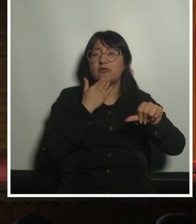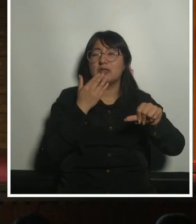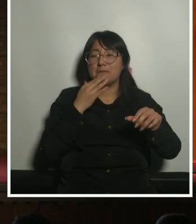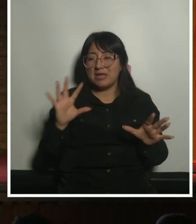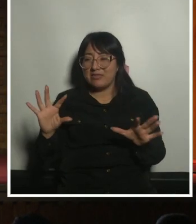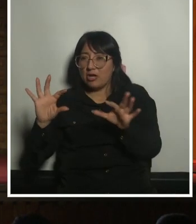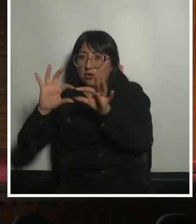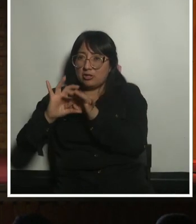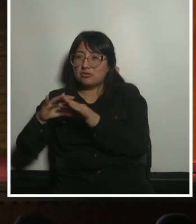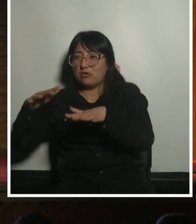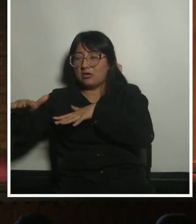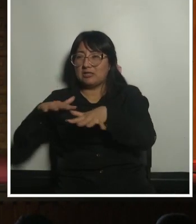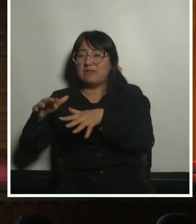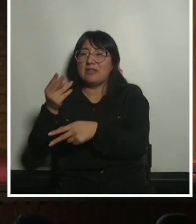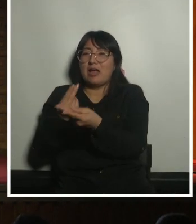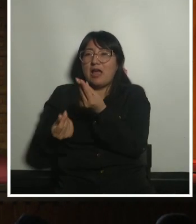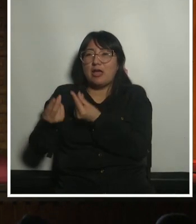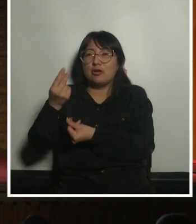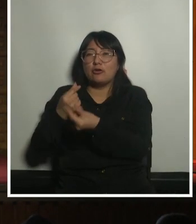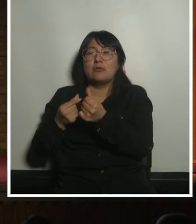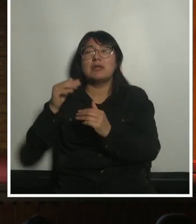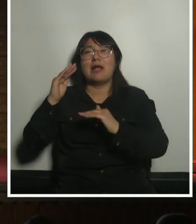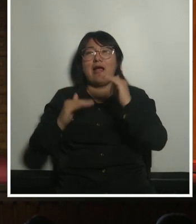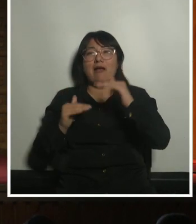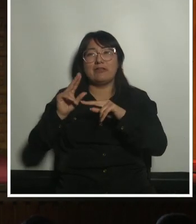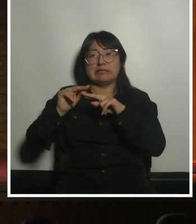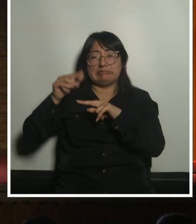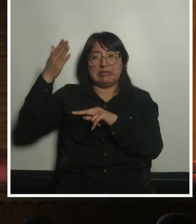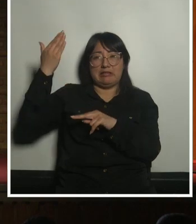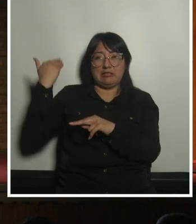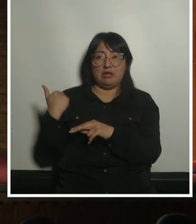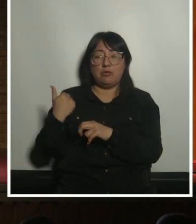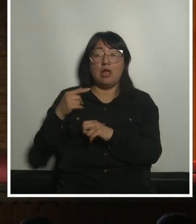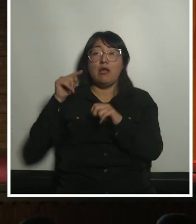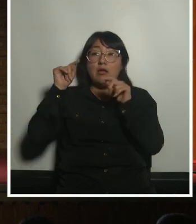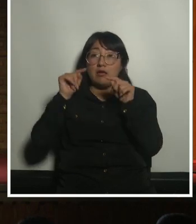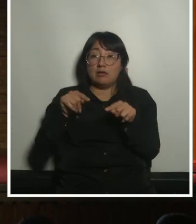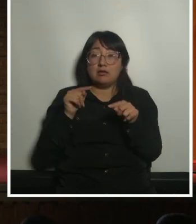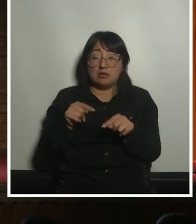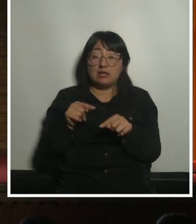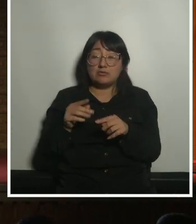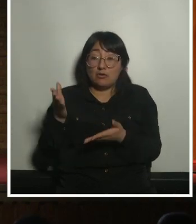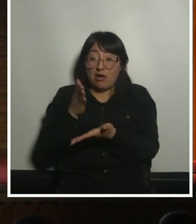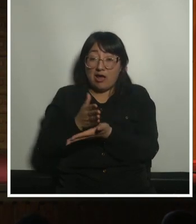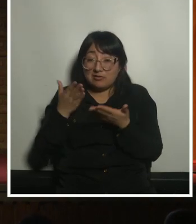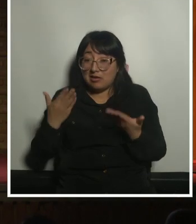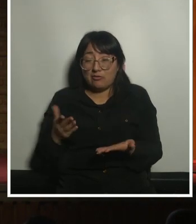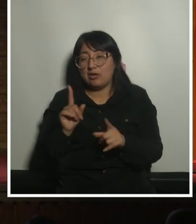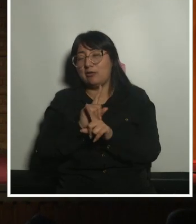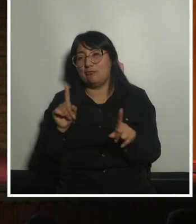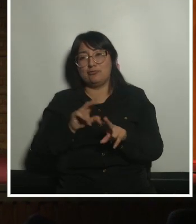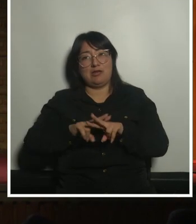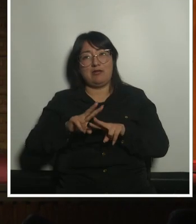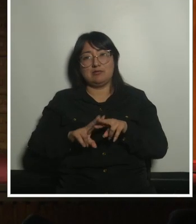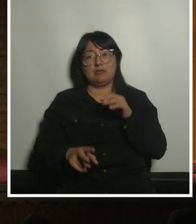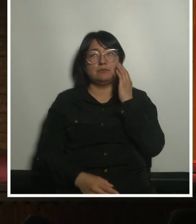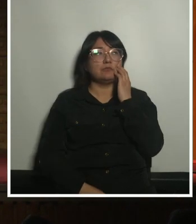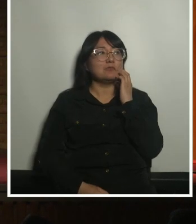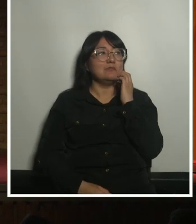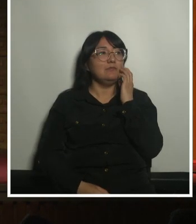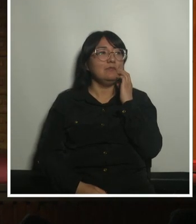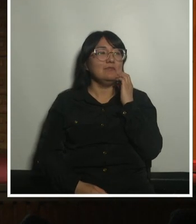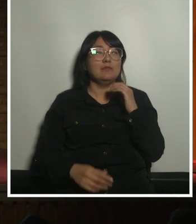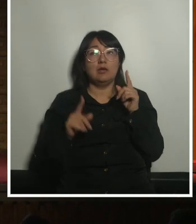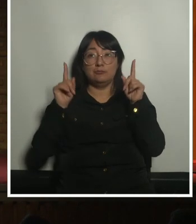conexión con actividades económicas muchas veces ancestrales. Y ese ejercicio tampoco lo hemos hecho hasta ahora. Es lo que